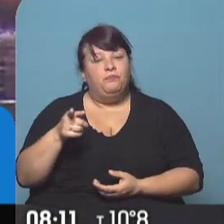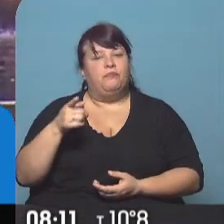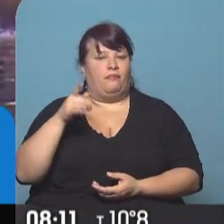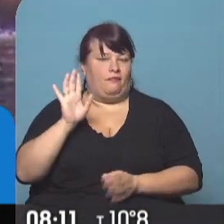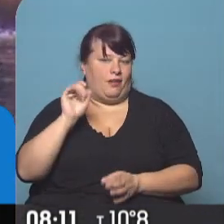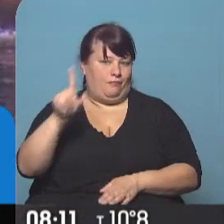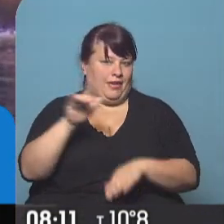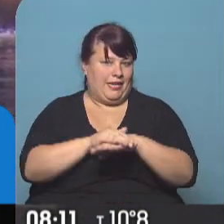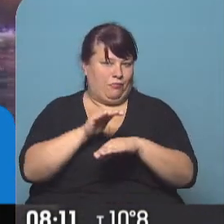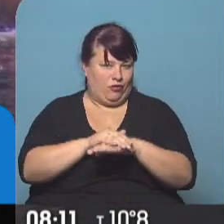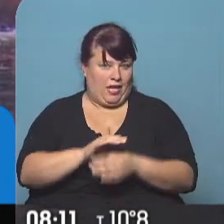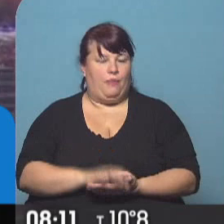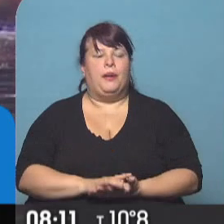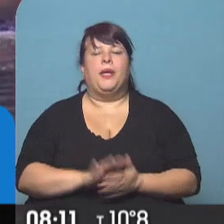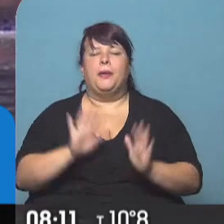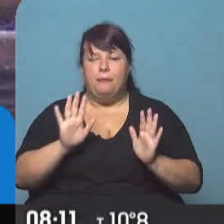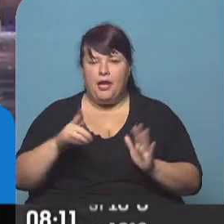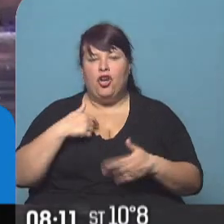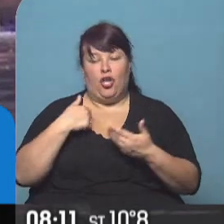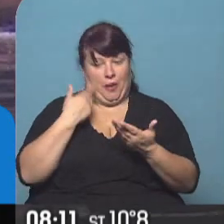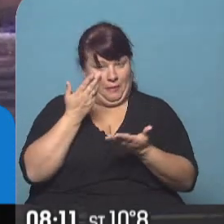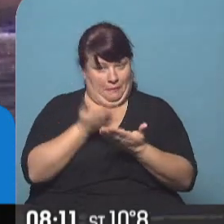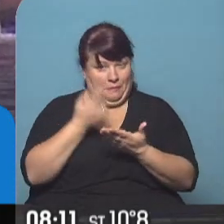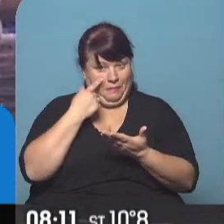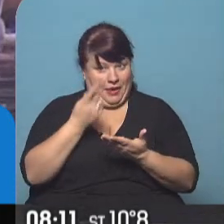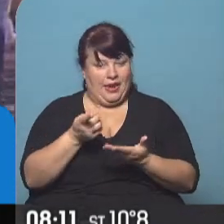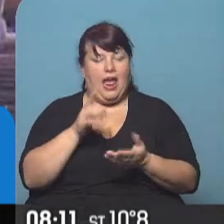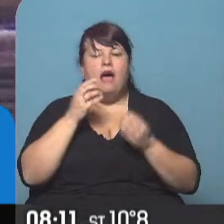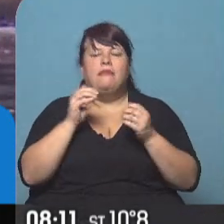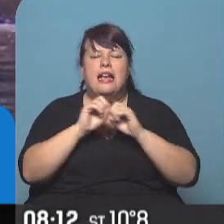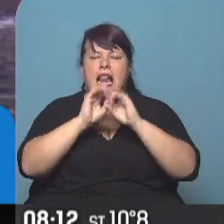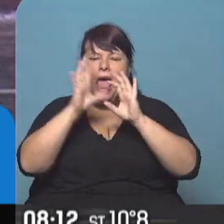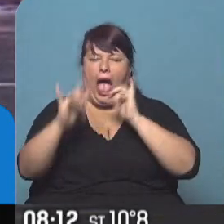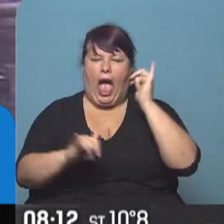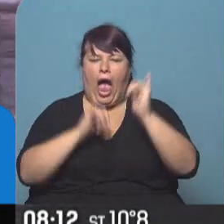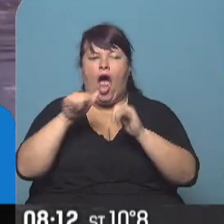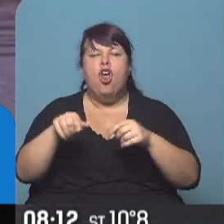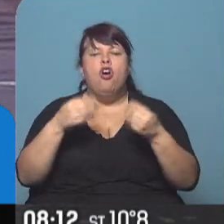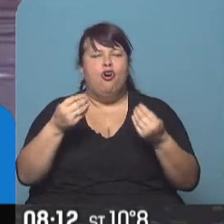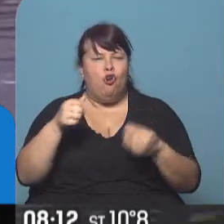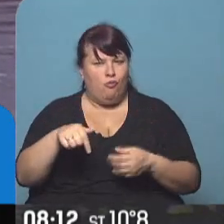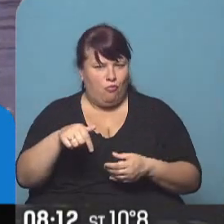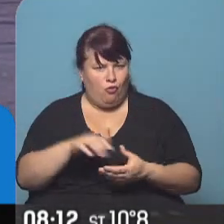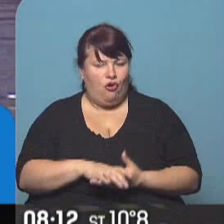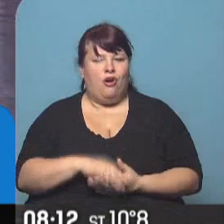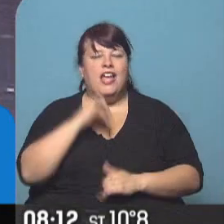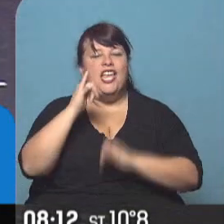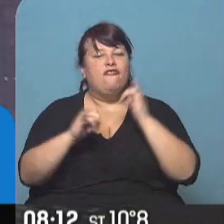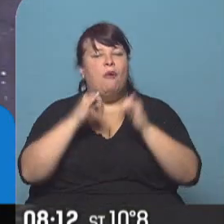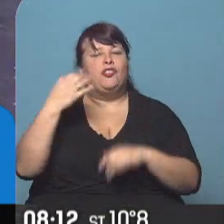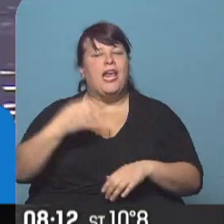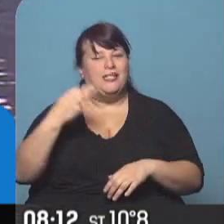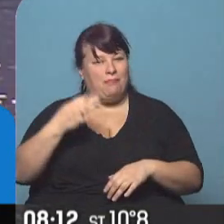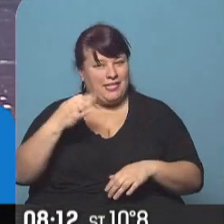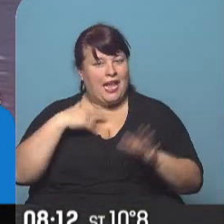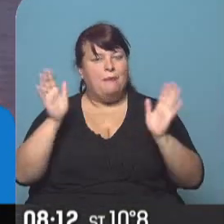tiene bajo su égido. Pero les propongo conocer detalles de este acontecimiento en este informe especial